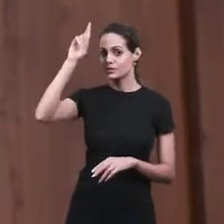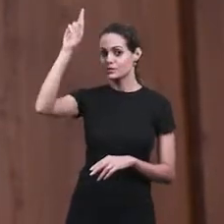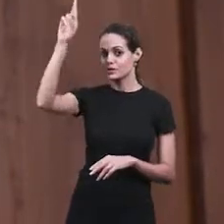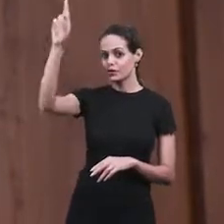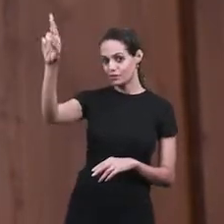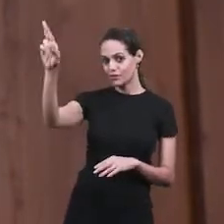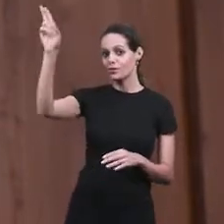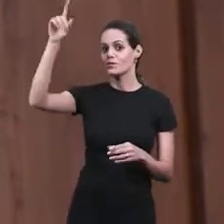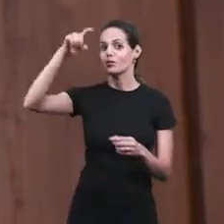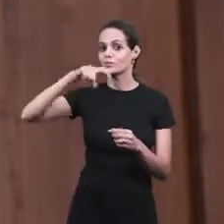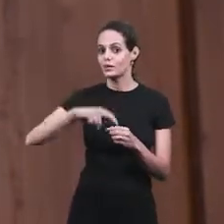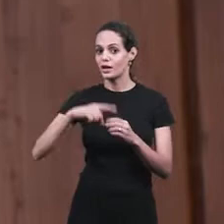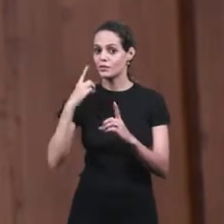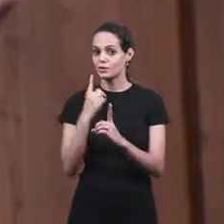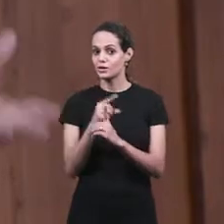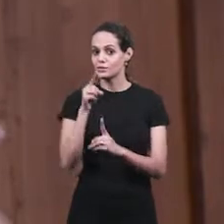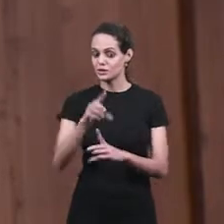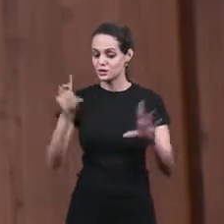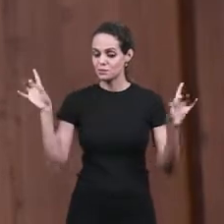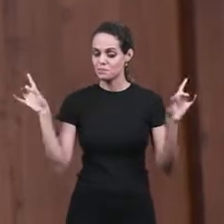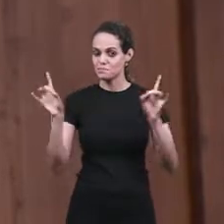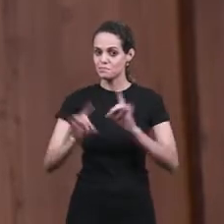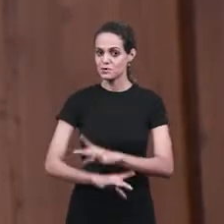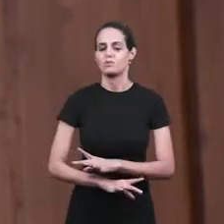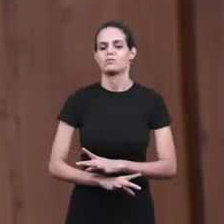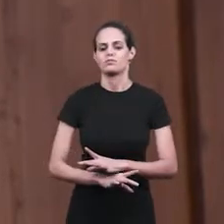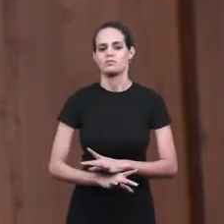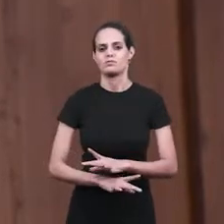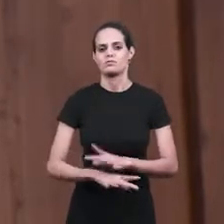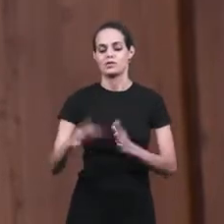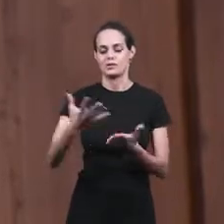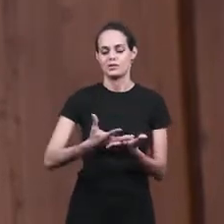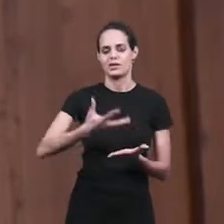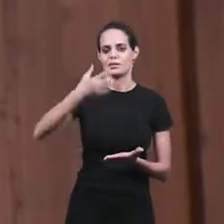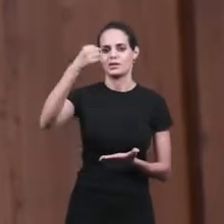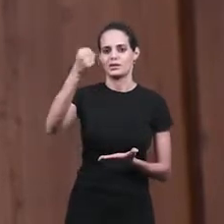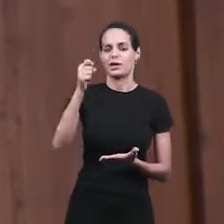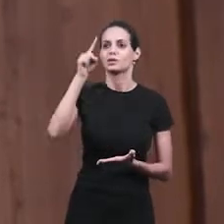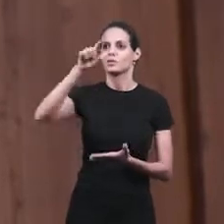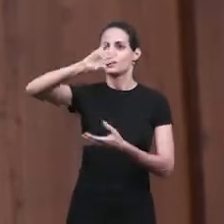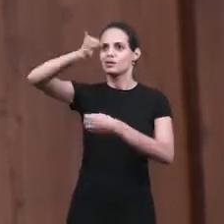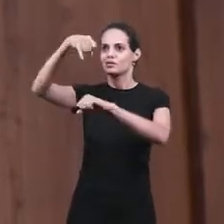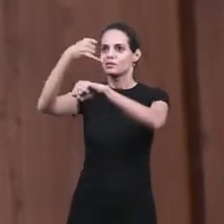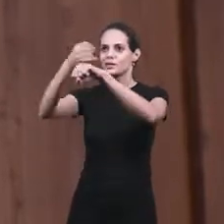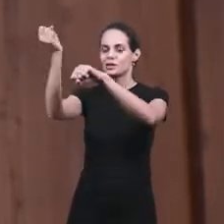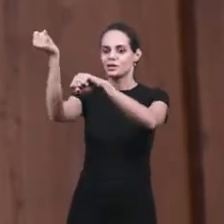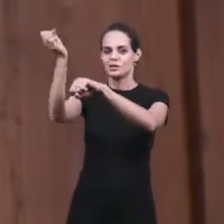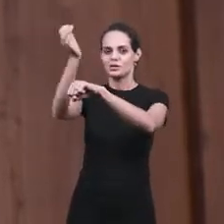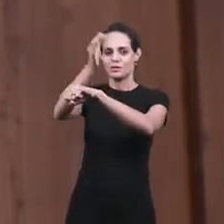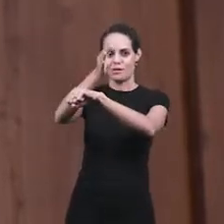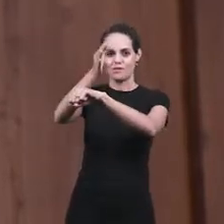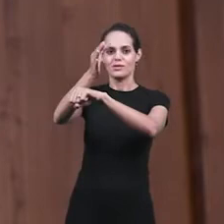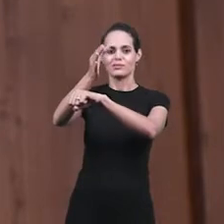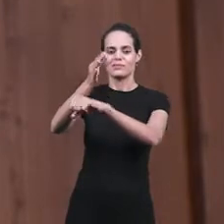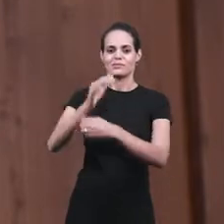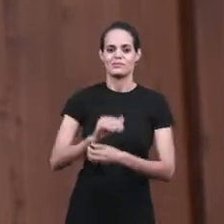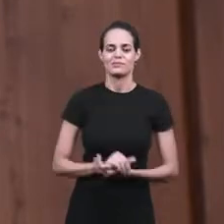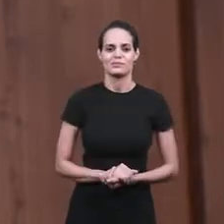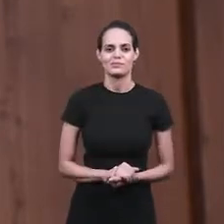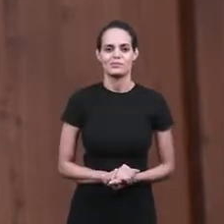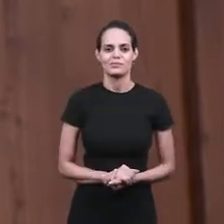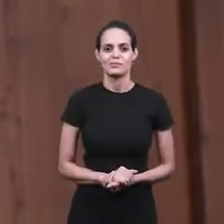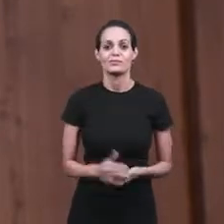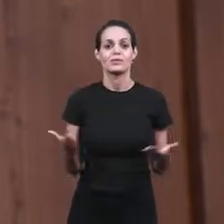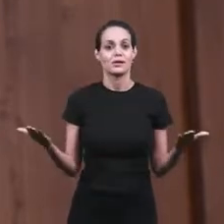encuentre listo, preparado para ir a la tierra prometida, a la Jerusalén celestial.